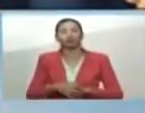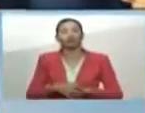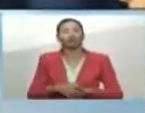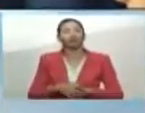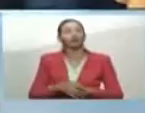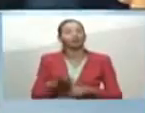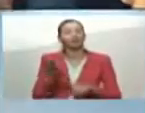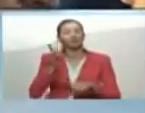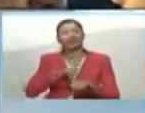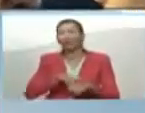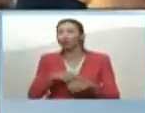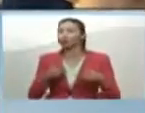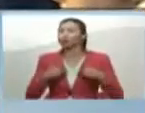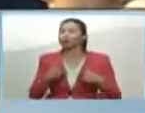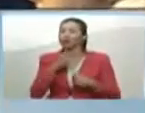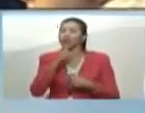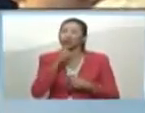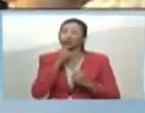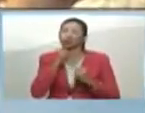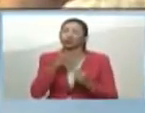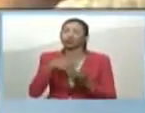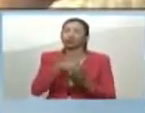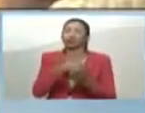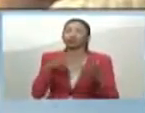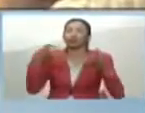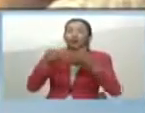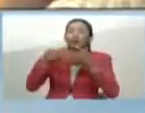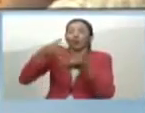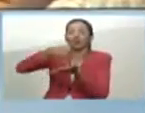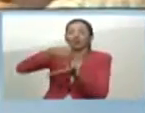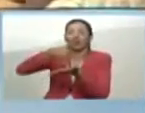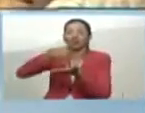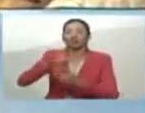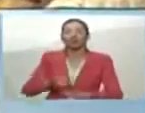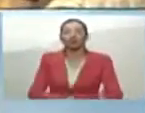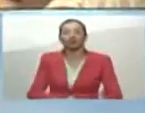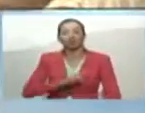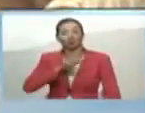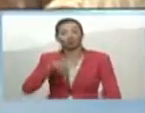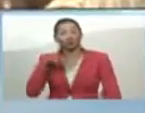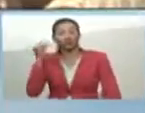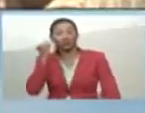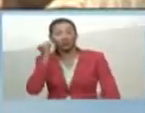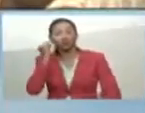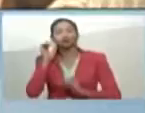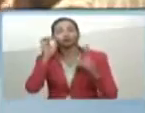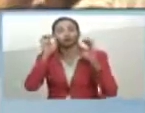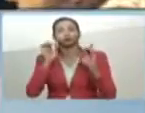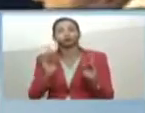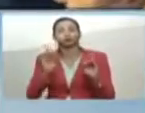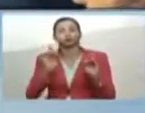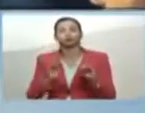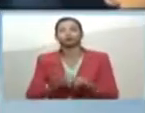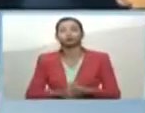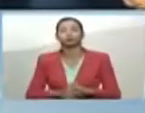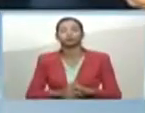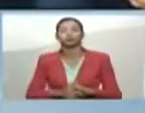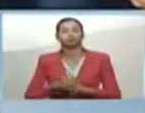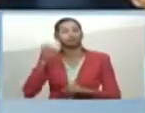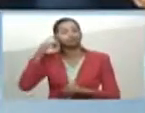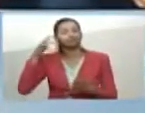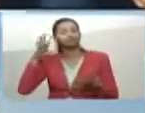más desprotegidos, más vulnerables, ¿saben? Y nosotras las mujeres hemos decidido y hemos llegado a la conclusión